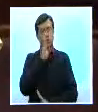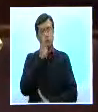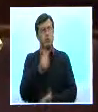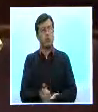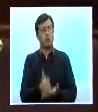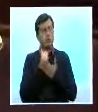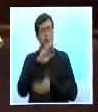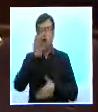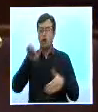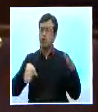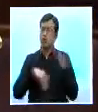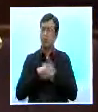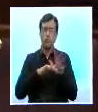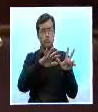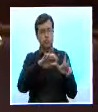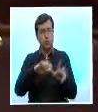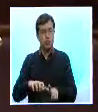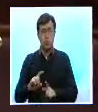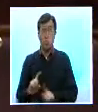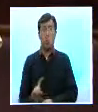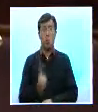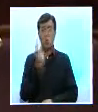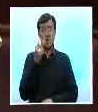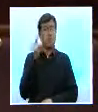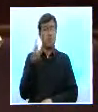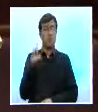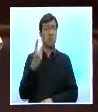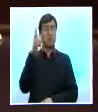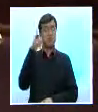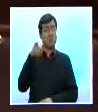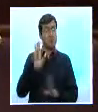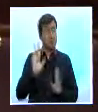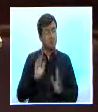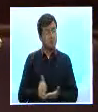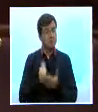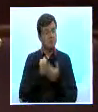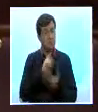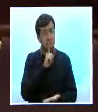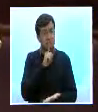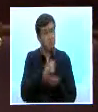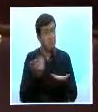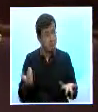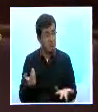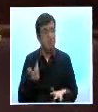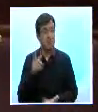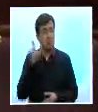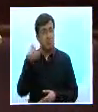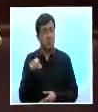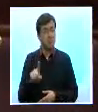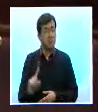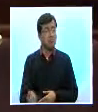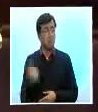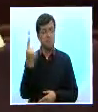sector agropecuario no ha habido un ministro de agricultura en el país que haya hecho lo que el señor